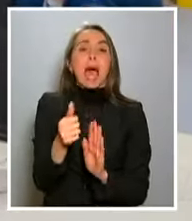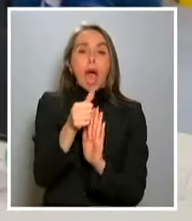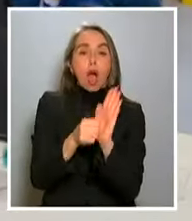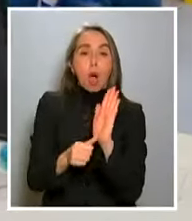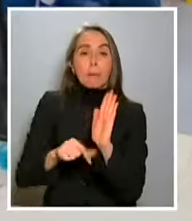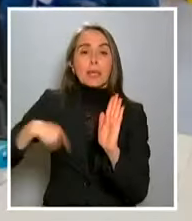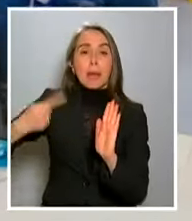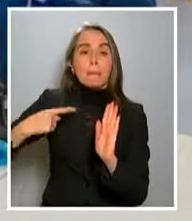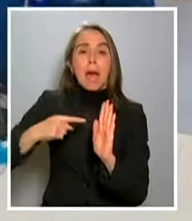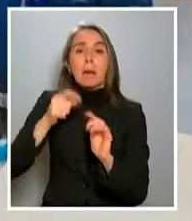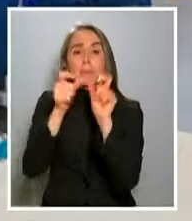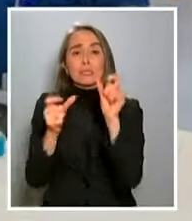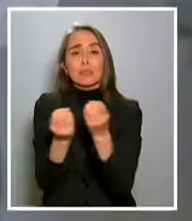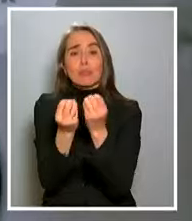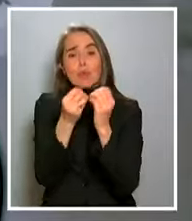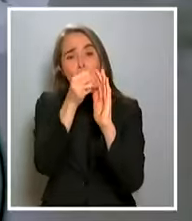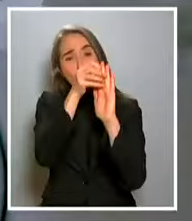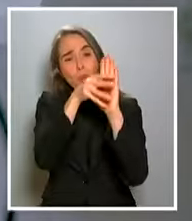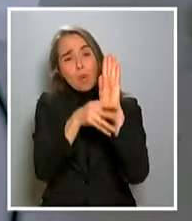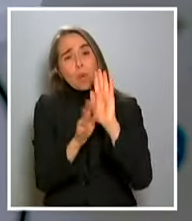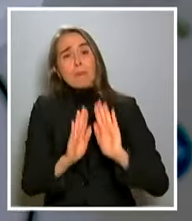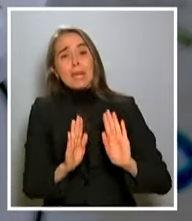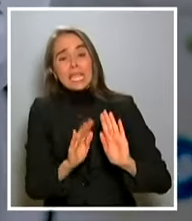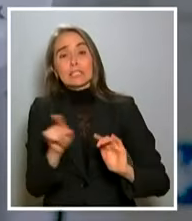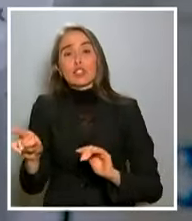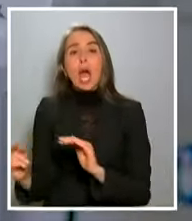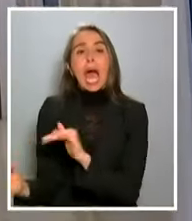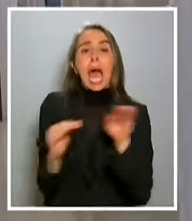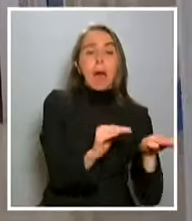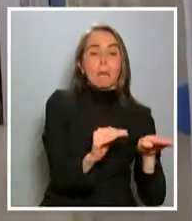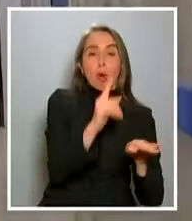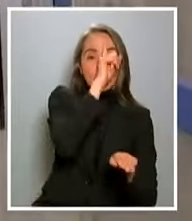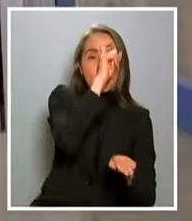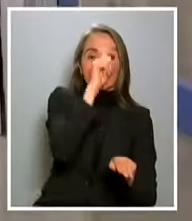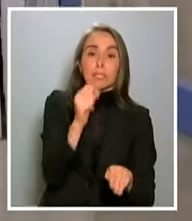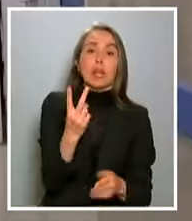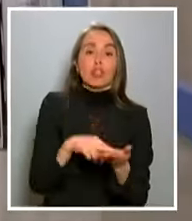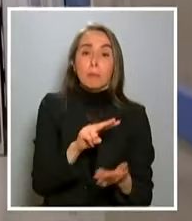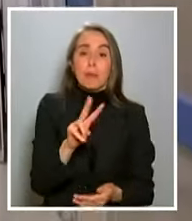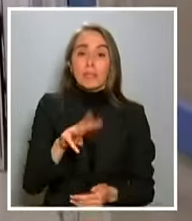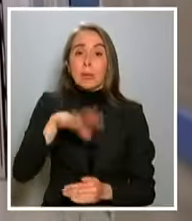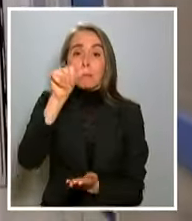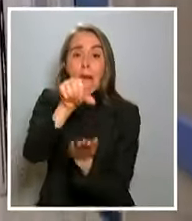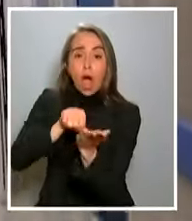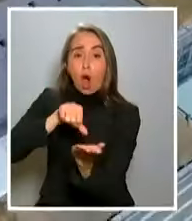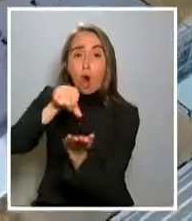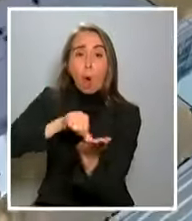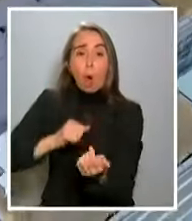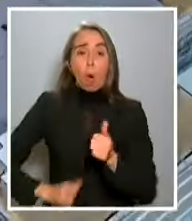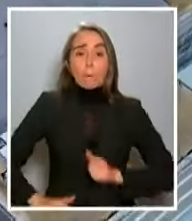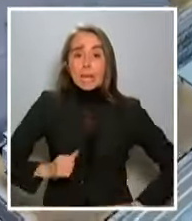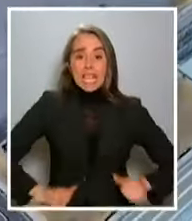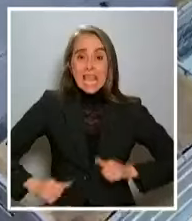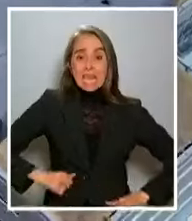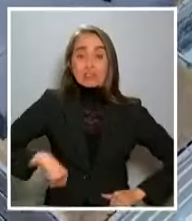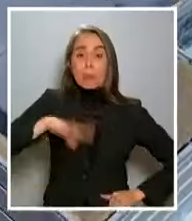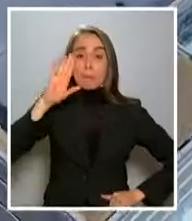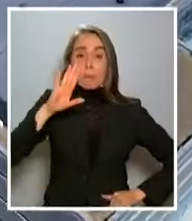más frecuentes en la lista de espera. El 2023 alcanzamos la cifra más alta de intervenciones quirúrgicas